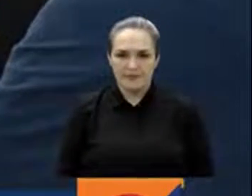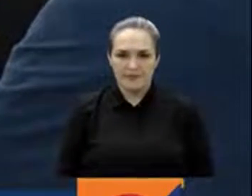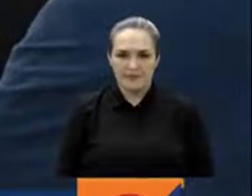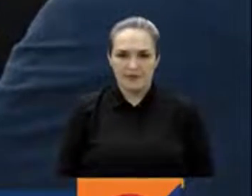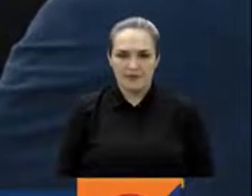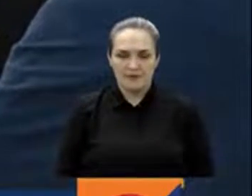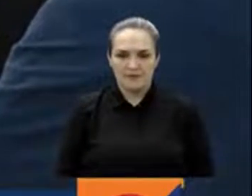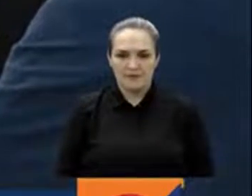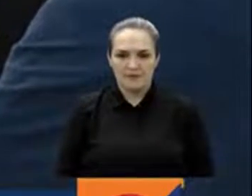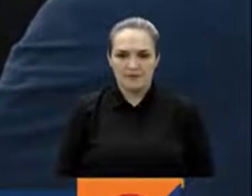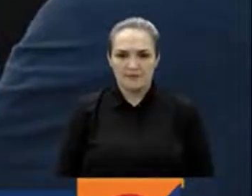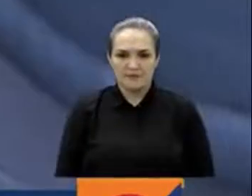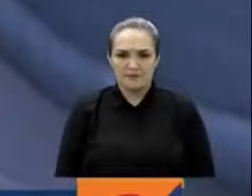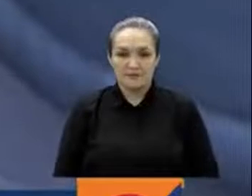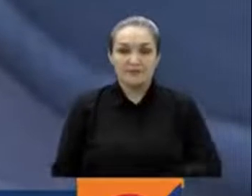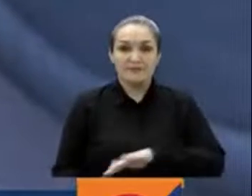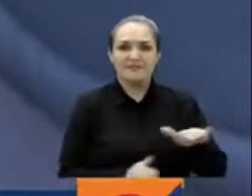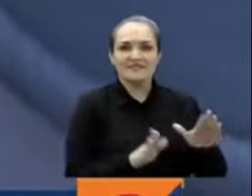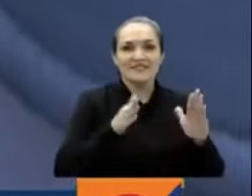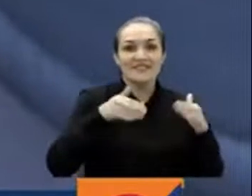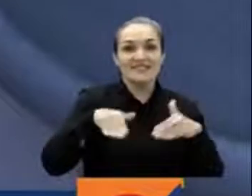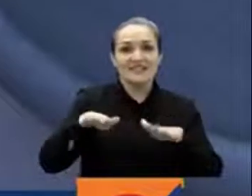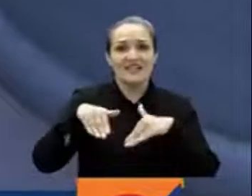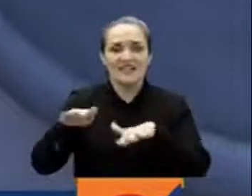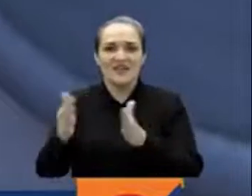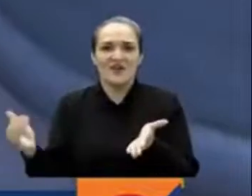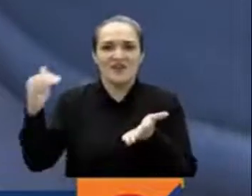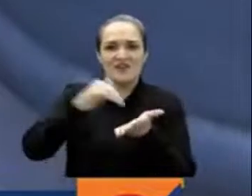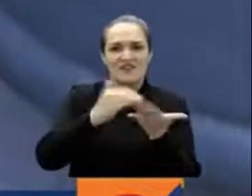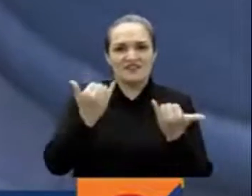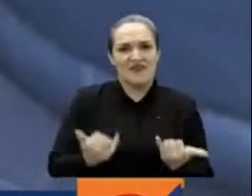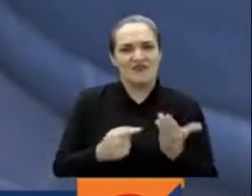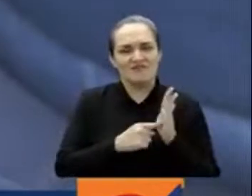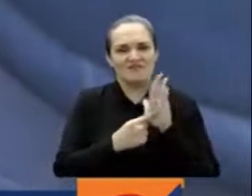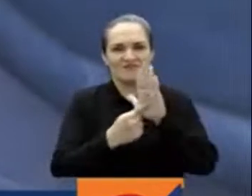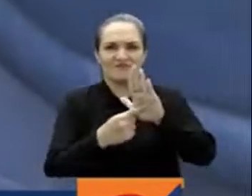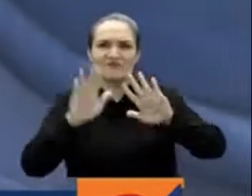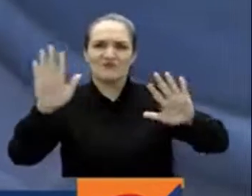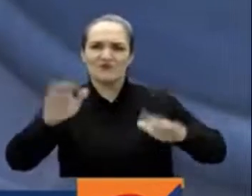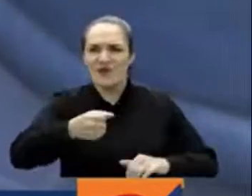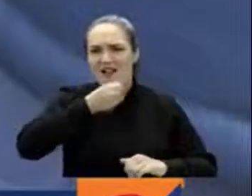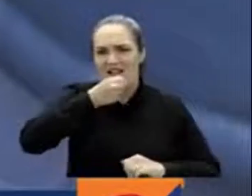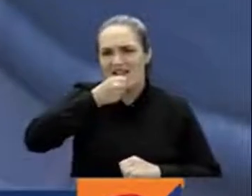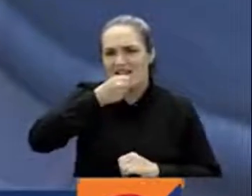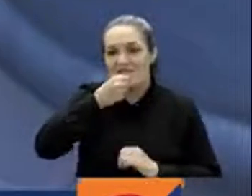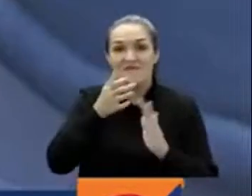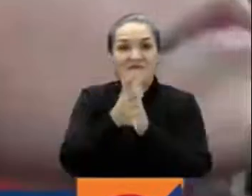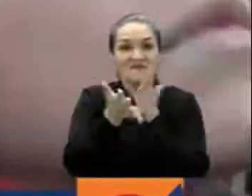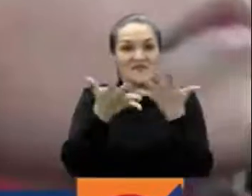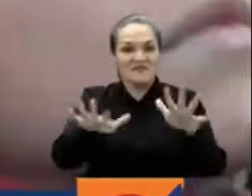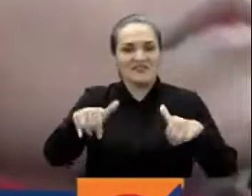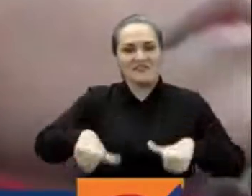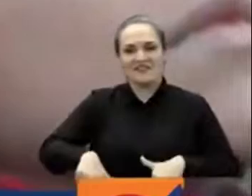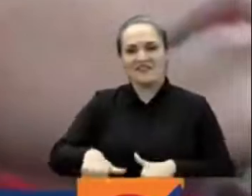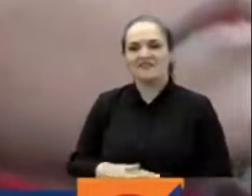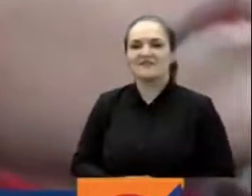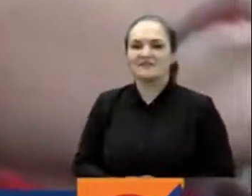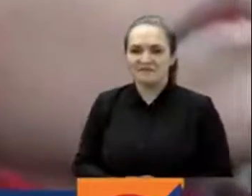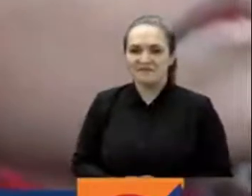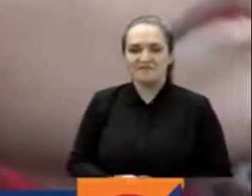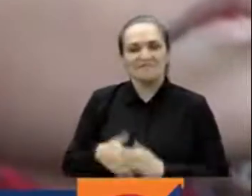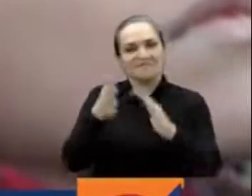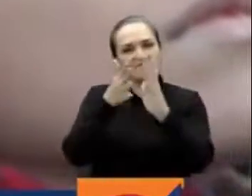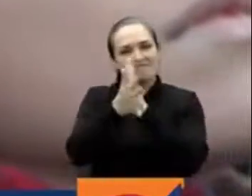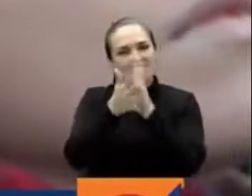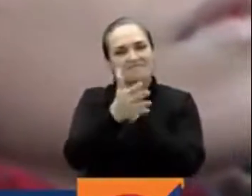Shakira regresa a su era. Y con esta información nos despedimos. Gracias por